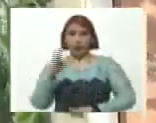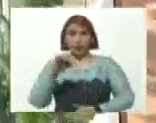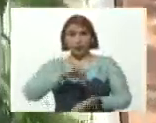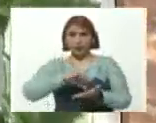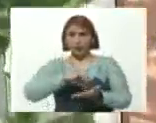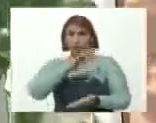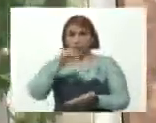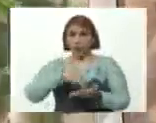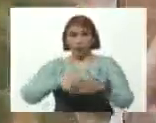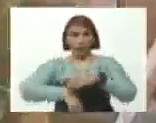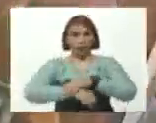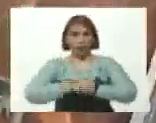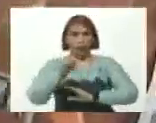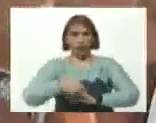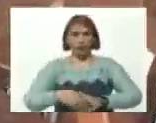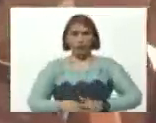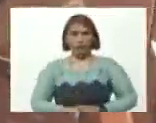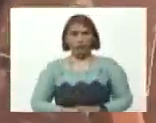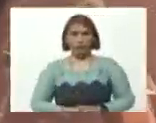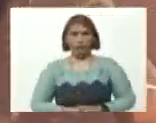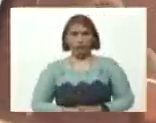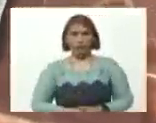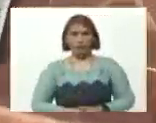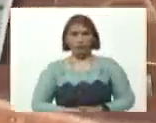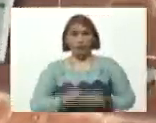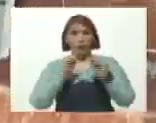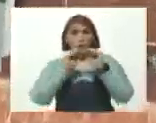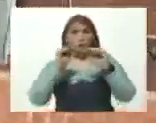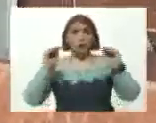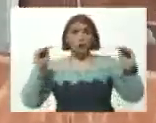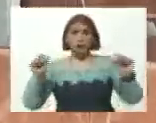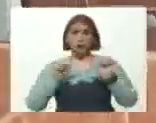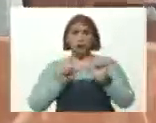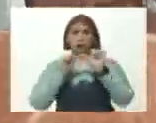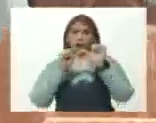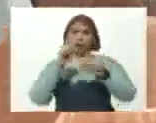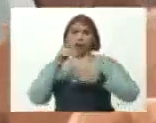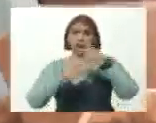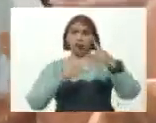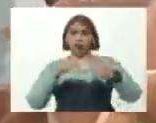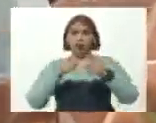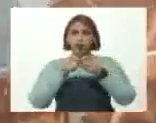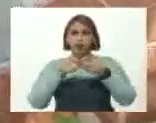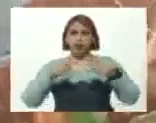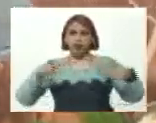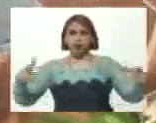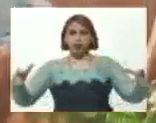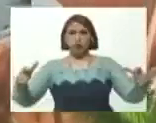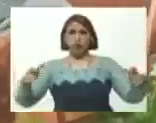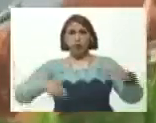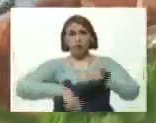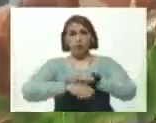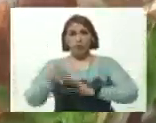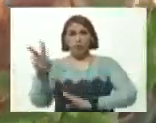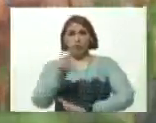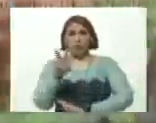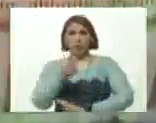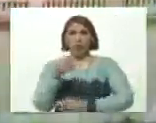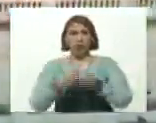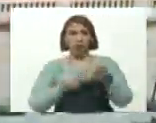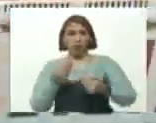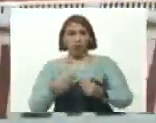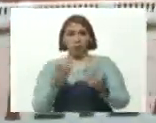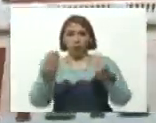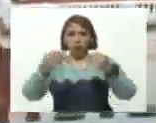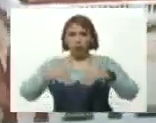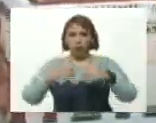del fútbol, y también ha hecho llamado para continuar los planes de masificación del fútbol en Venezuela como un aporte a todo